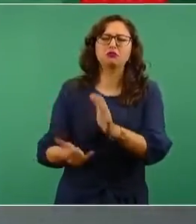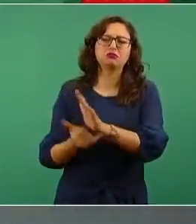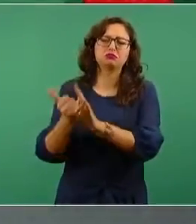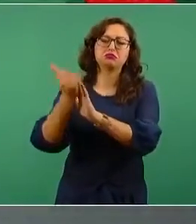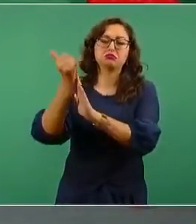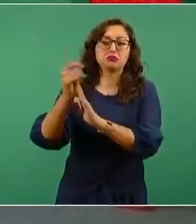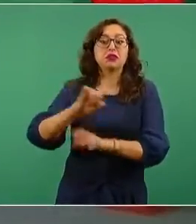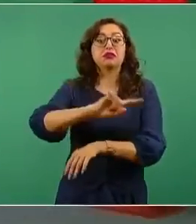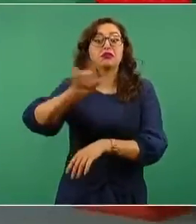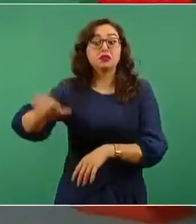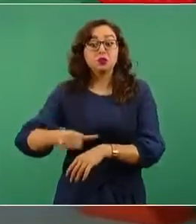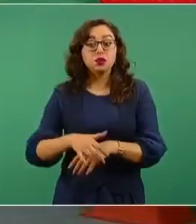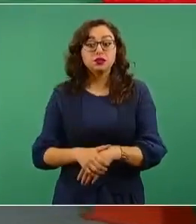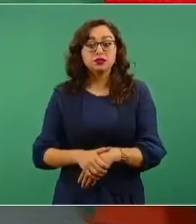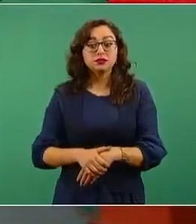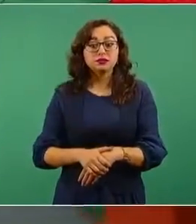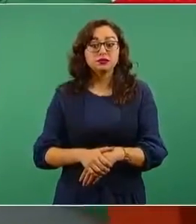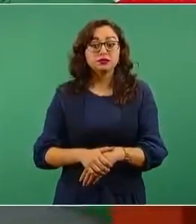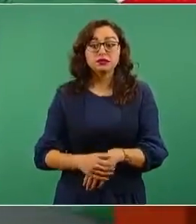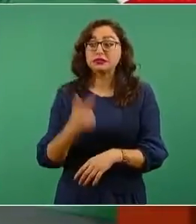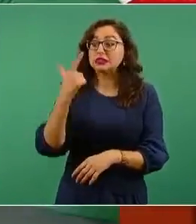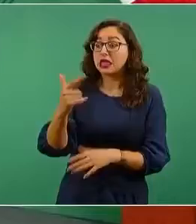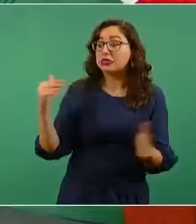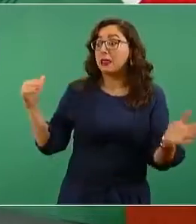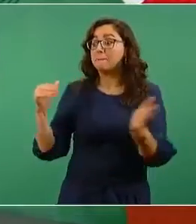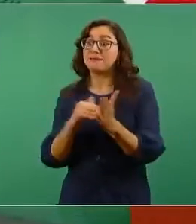costando 7,000 millones,